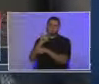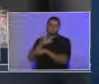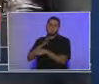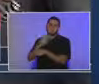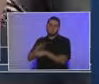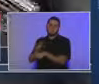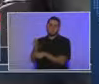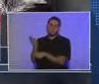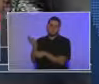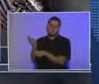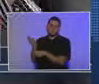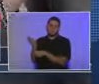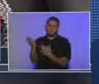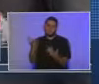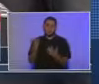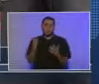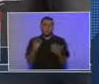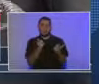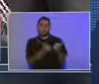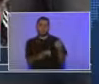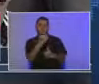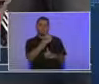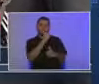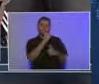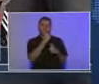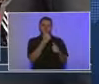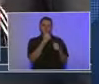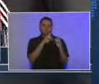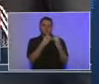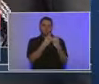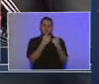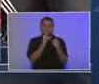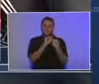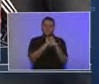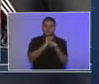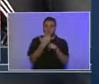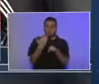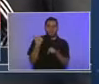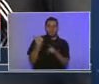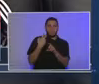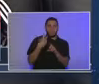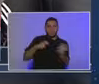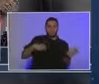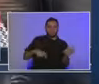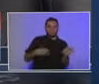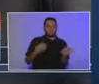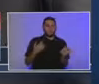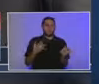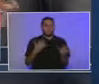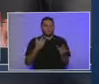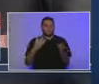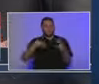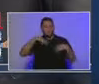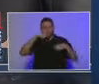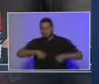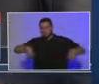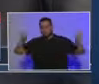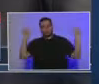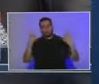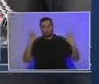sale corriendo, se tiene que ir, o sea, la despiden o ella renuncia, lo que haya sido verdadero en la fortaleza, porque no da pie con